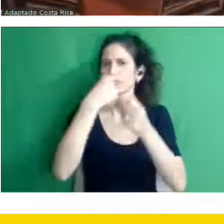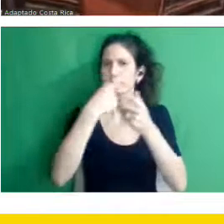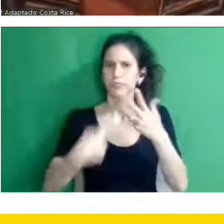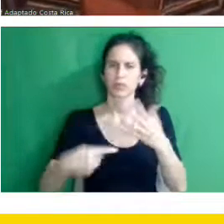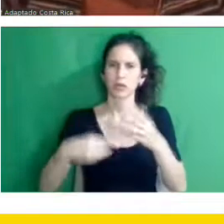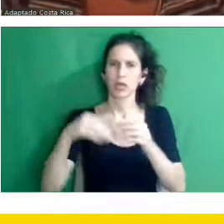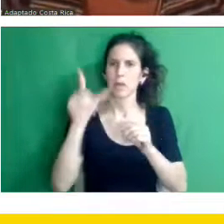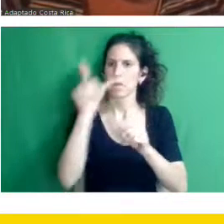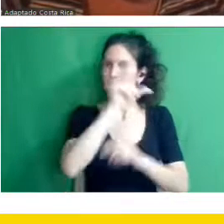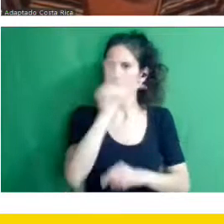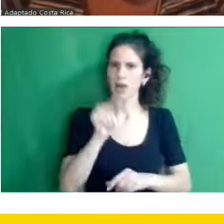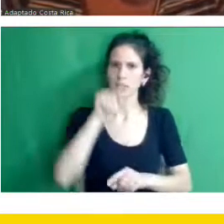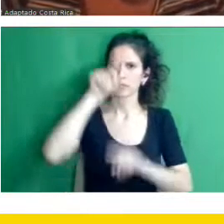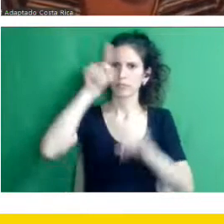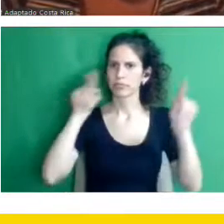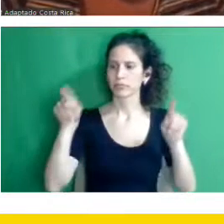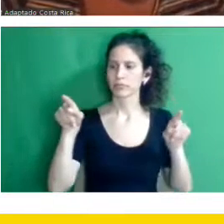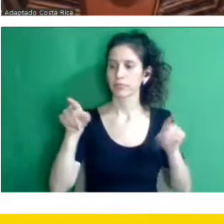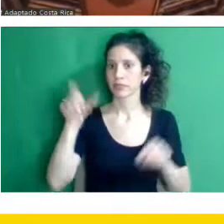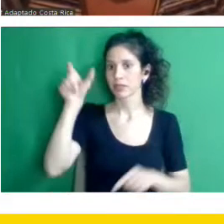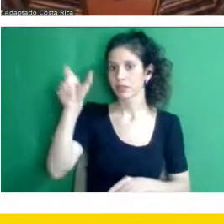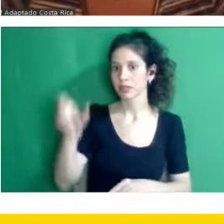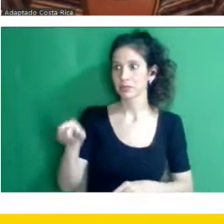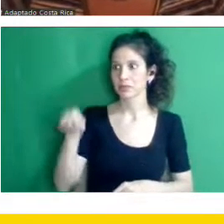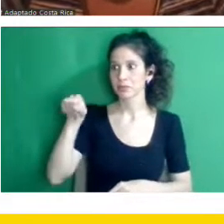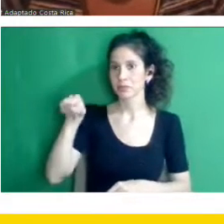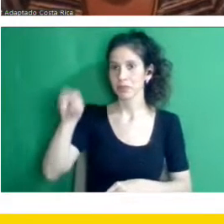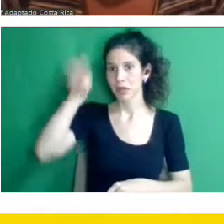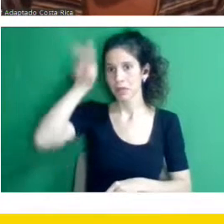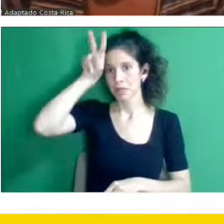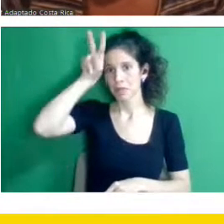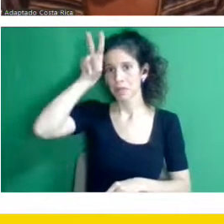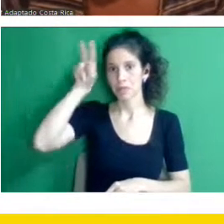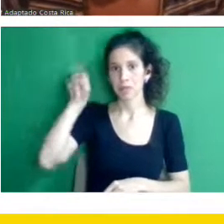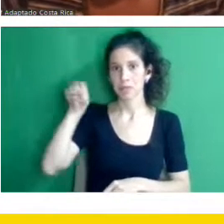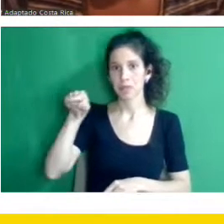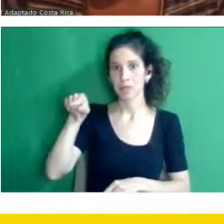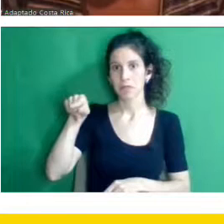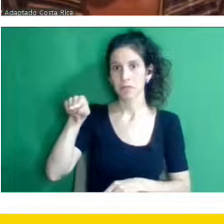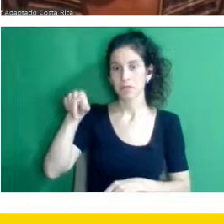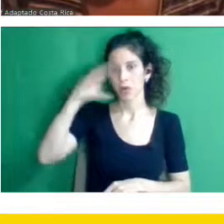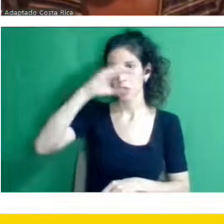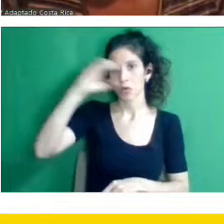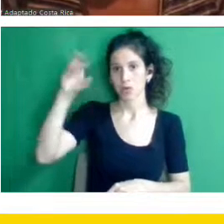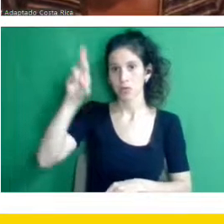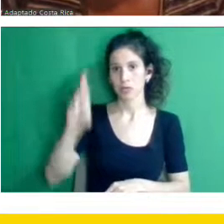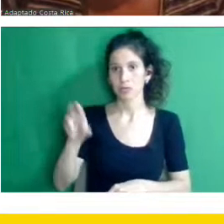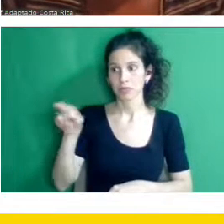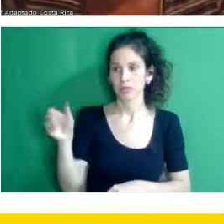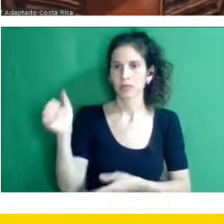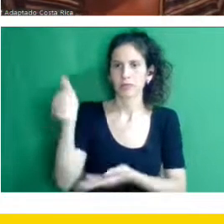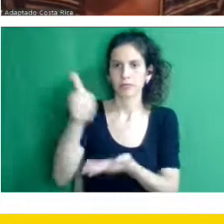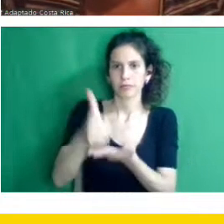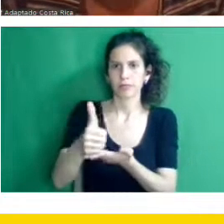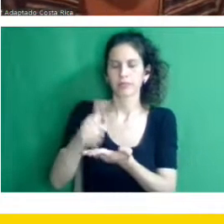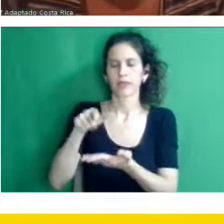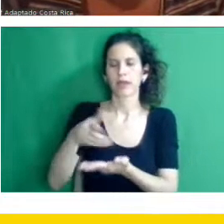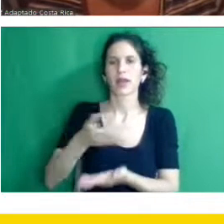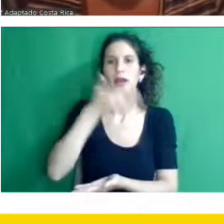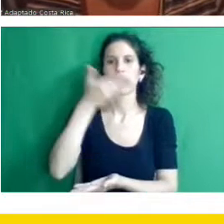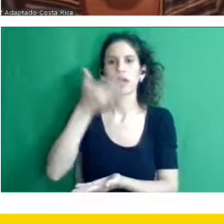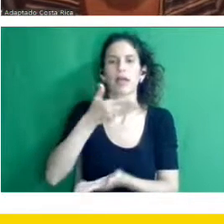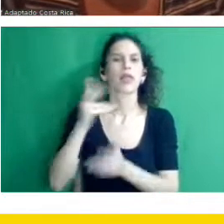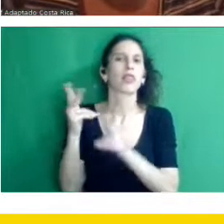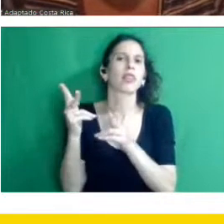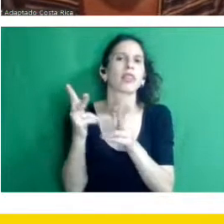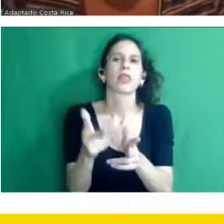y Isma ahí con ellos, dio un mensaje que nos ha marcado y nos ha calado a todos. Y sus palabras literales